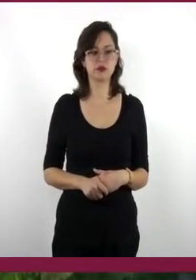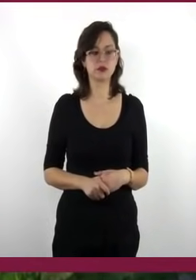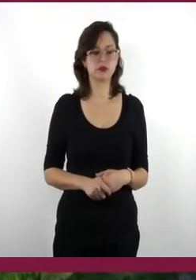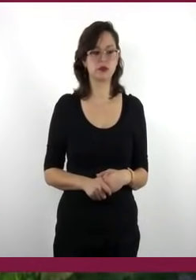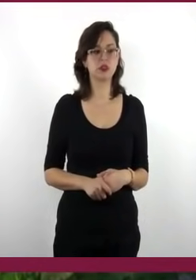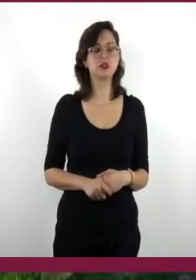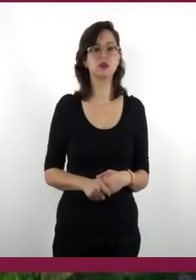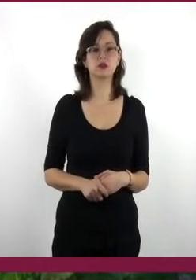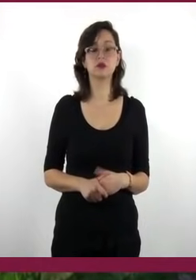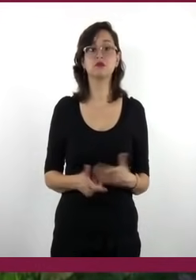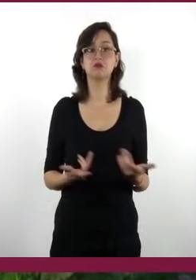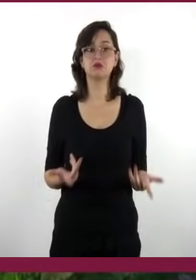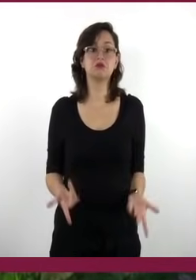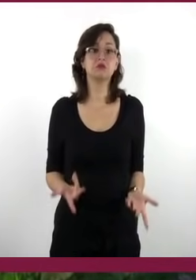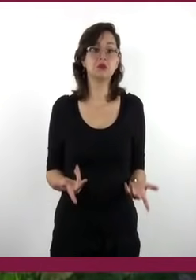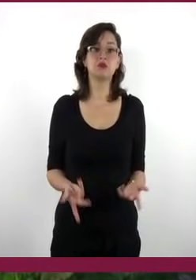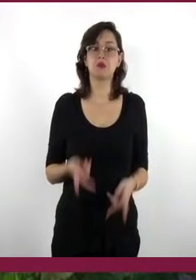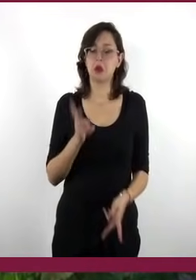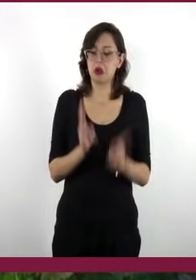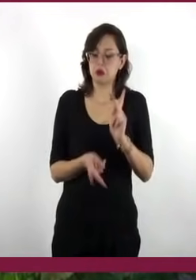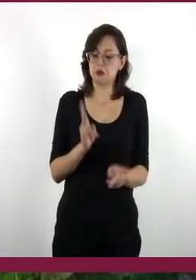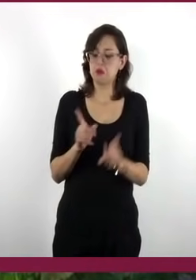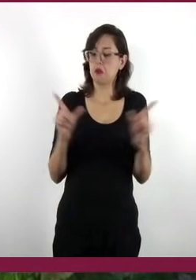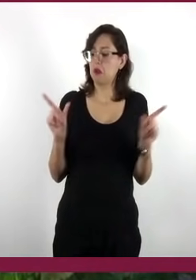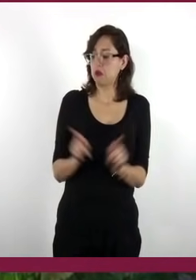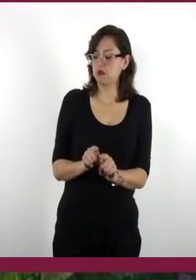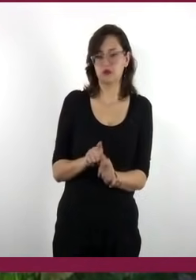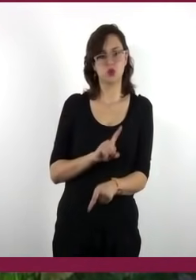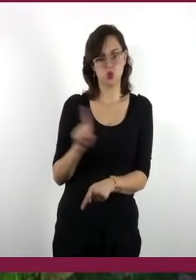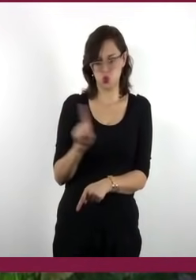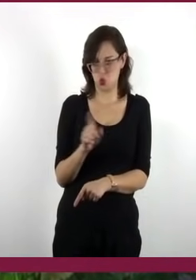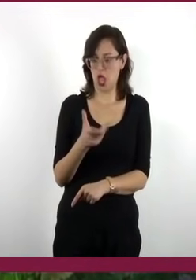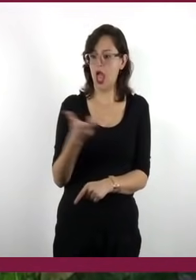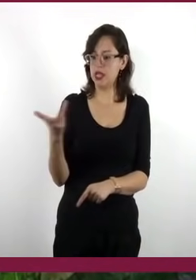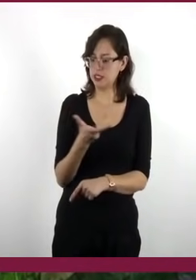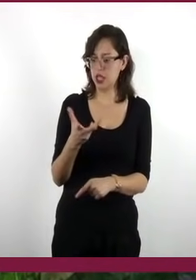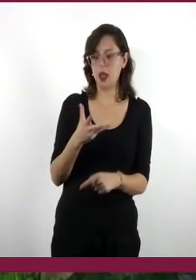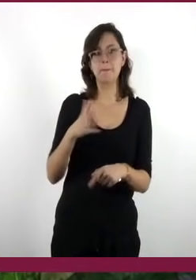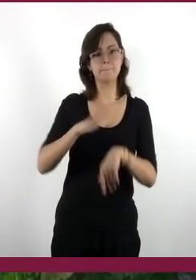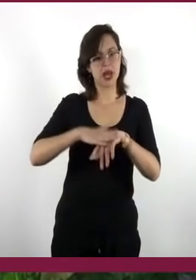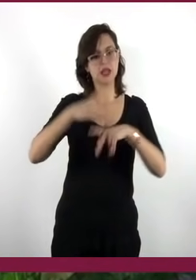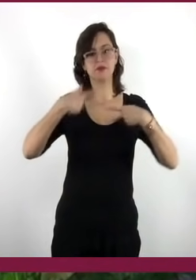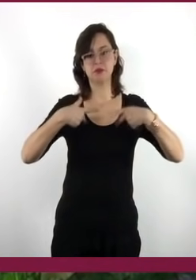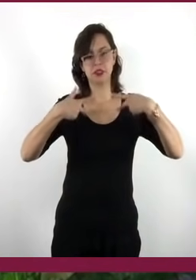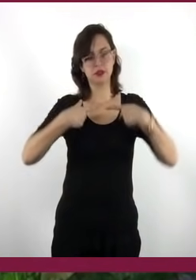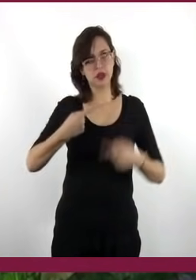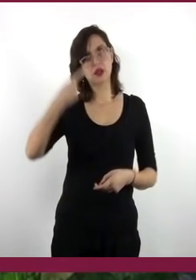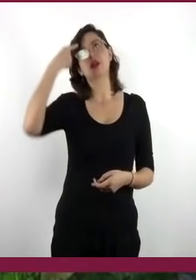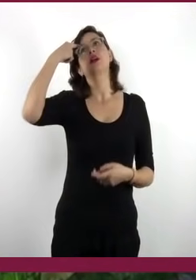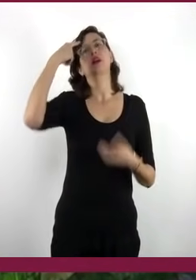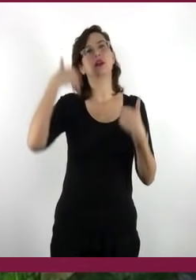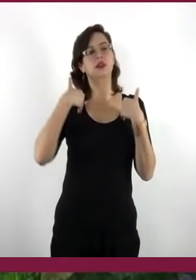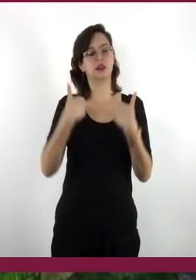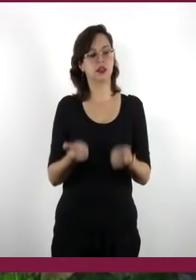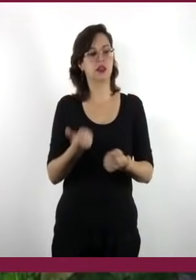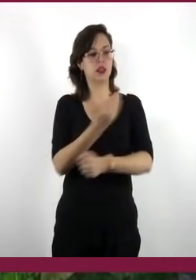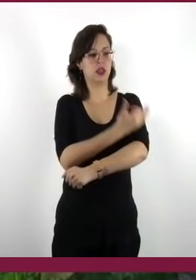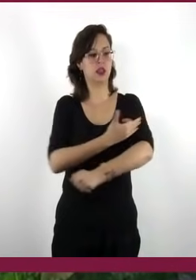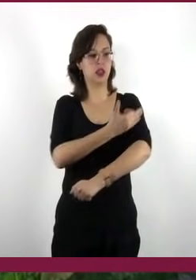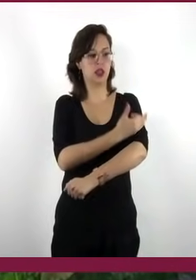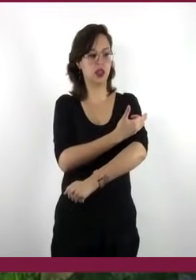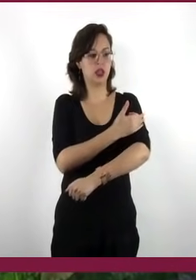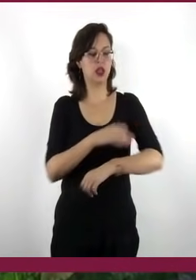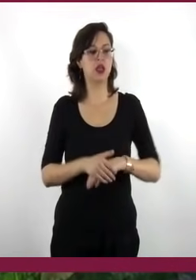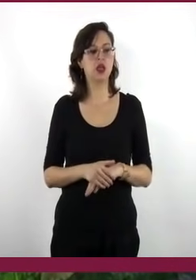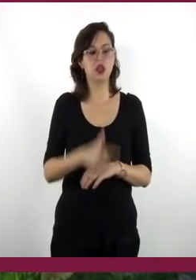¿Cómo hacerle para que esto no se quede en esta plática? ¿Cómo hacer para que mucha gente se contagie de la conciencia de la que ustedes hablan? Entonces, quisiera